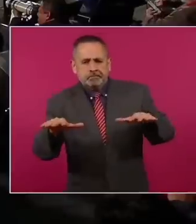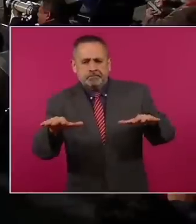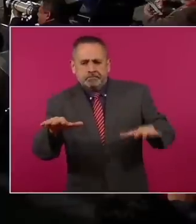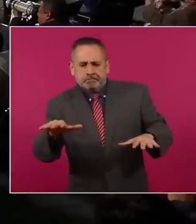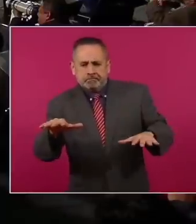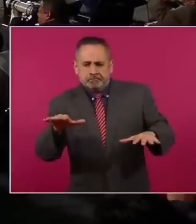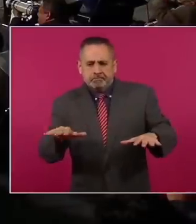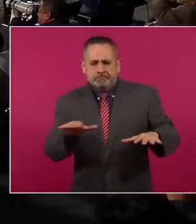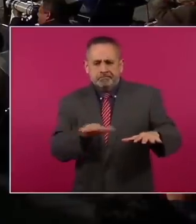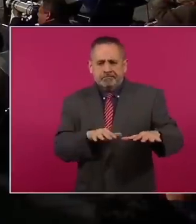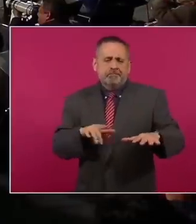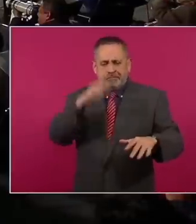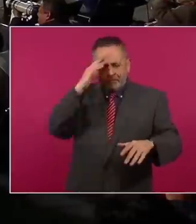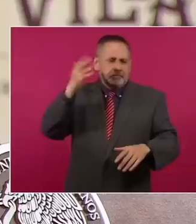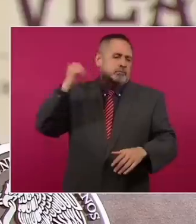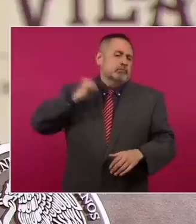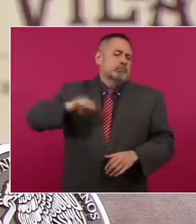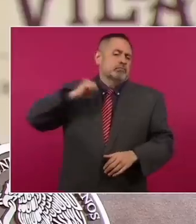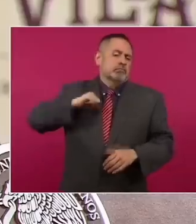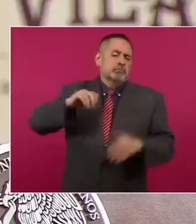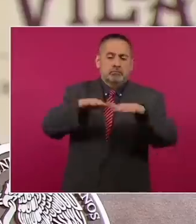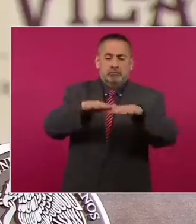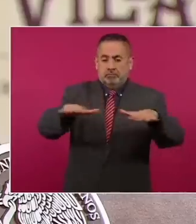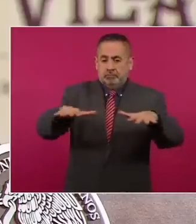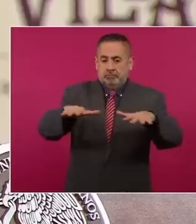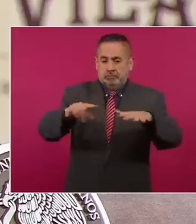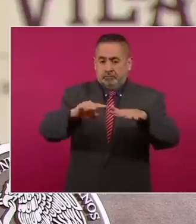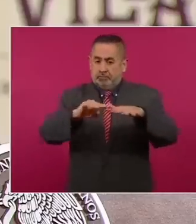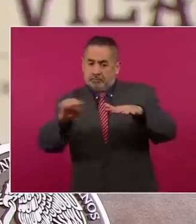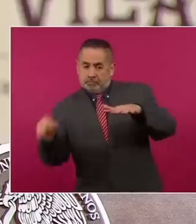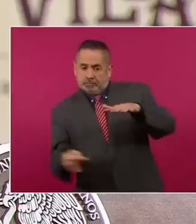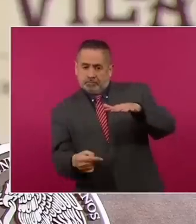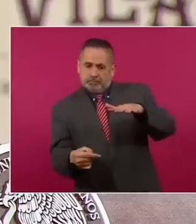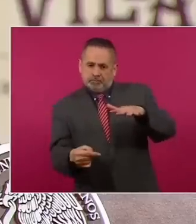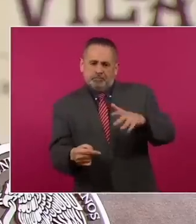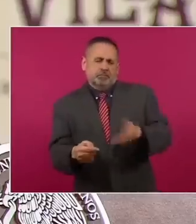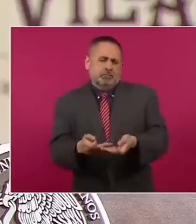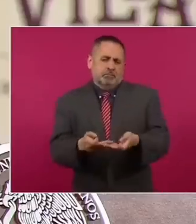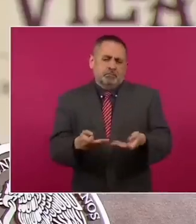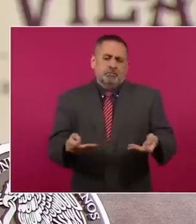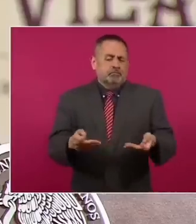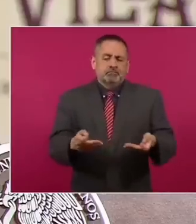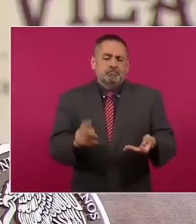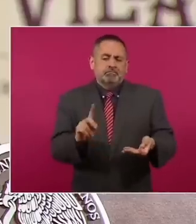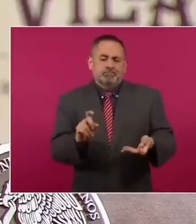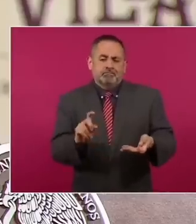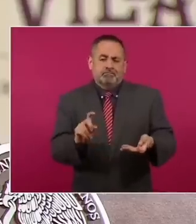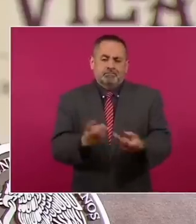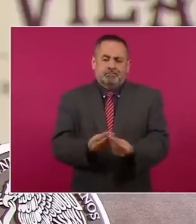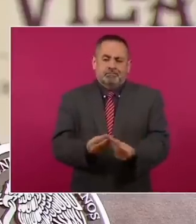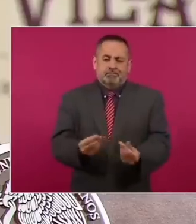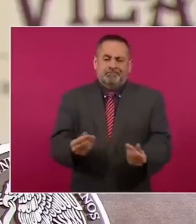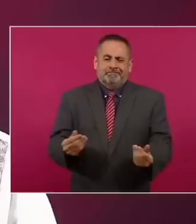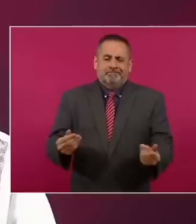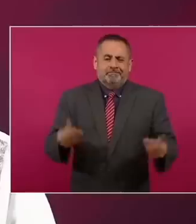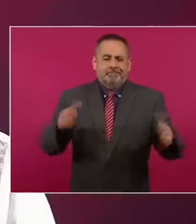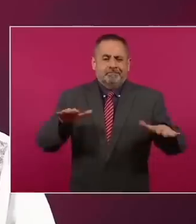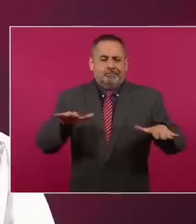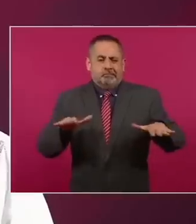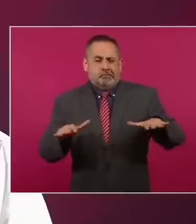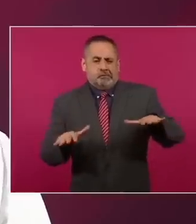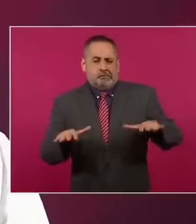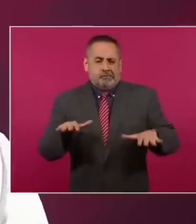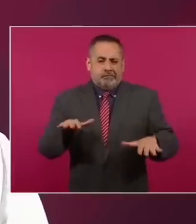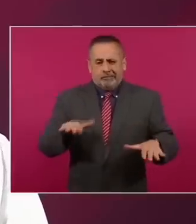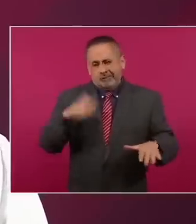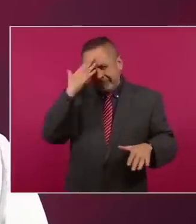lecho, antiguo lecho lacustre que tenía la ciudad, y se atendieron